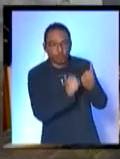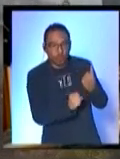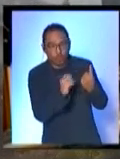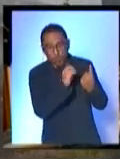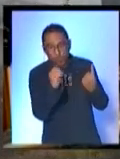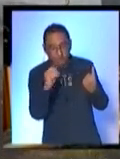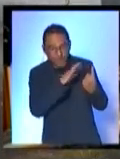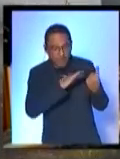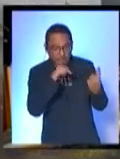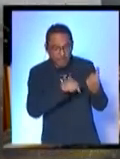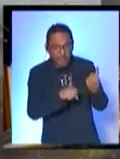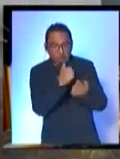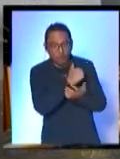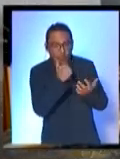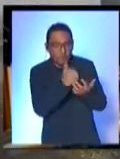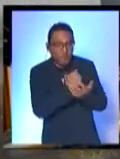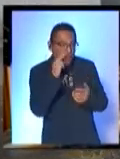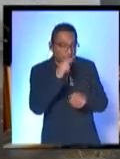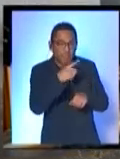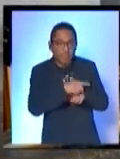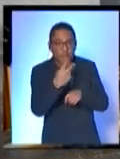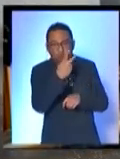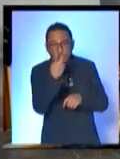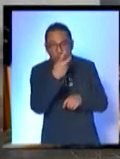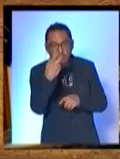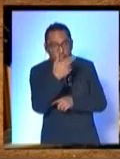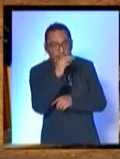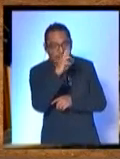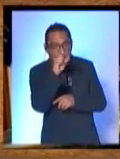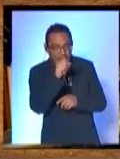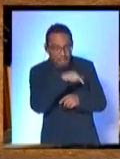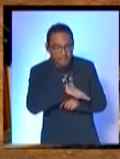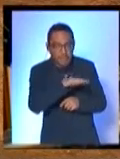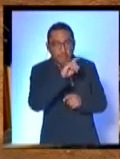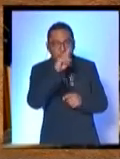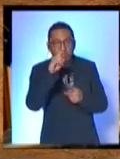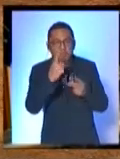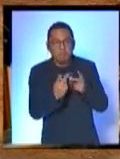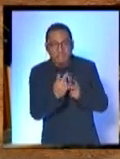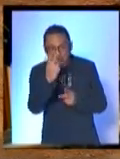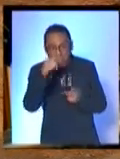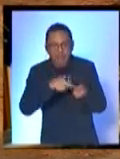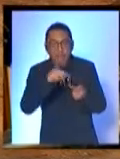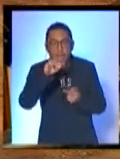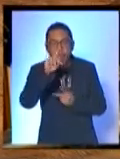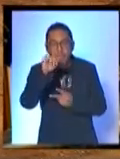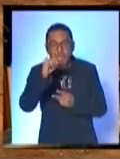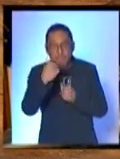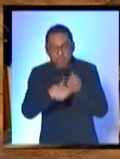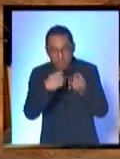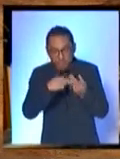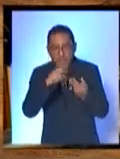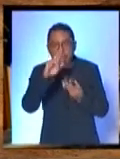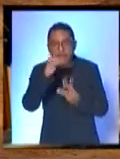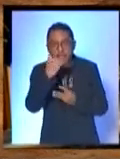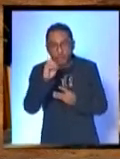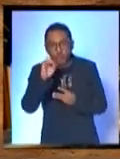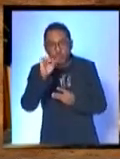ciudad, donde se afectó más de 200 hectáreas en la zona de San Marcos, Las Tijeras, Mata de Plátano, Rancho